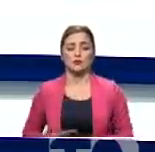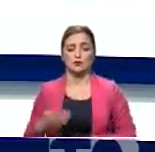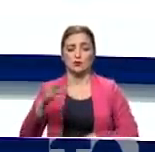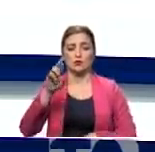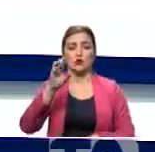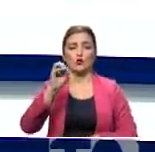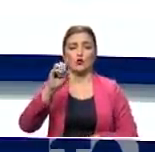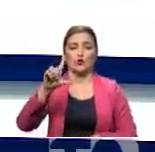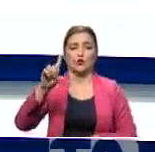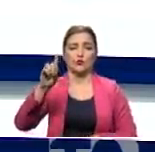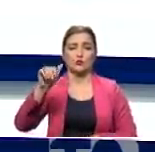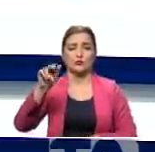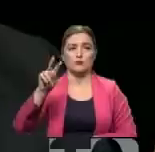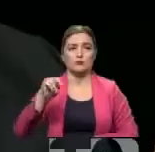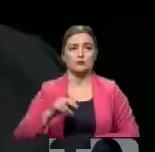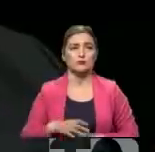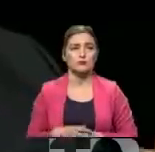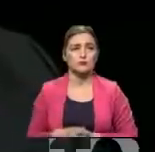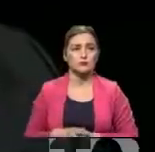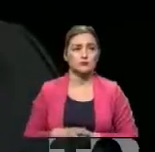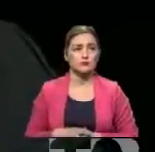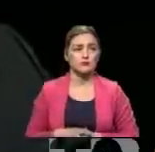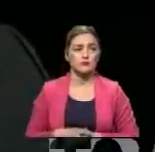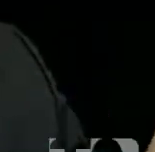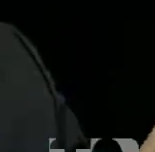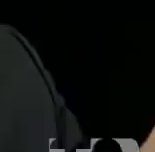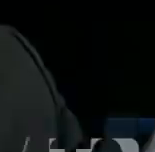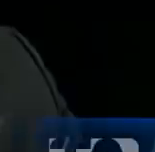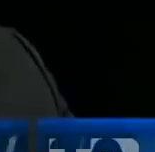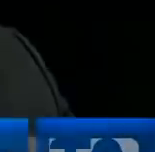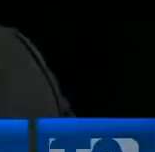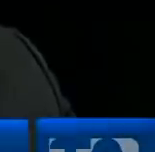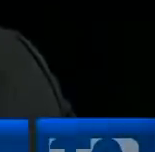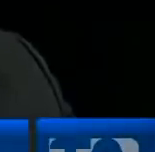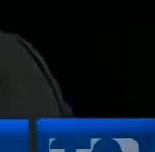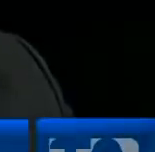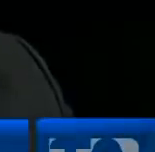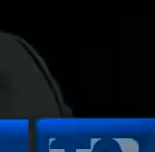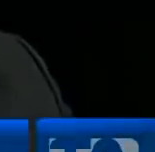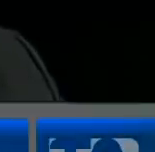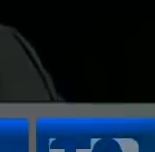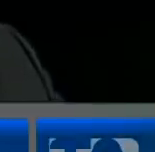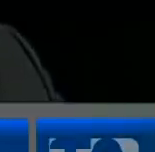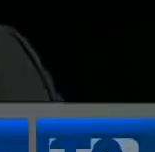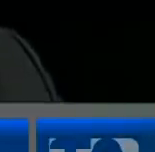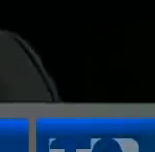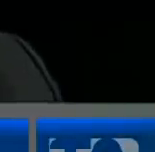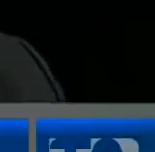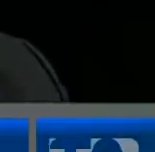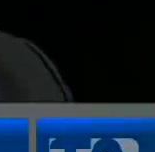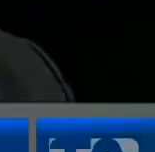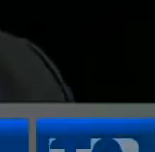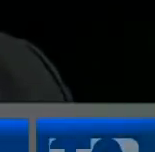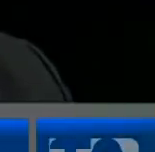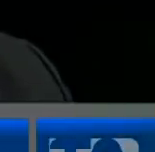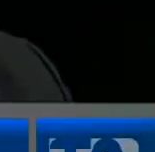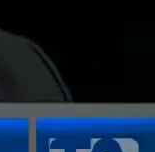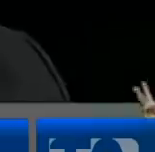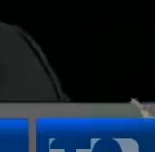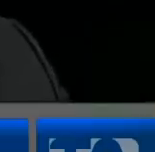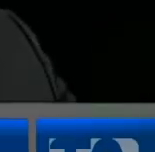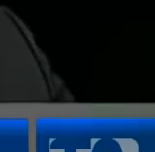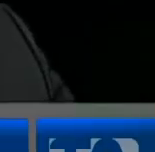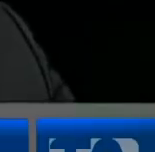dijeron. La ciudadanía no tiene claro que el presidente tuvo que escoger entre los subsidios y la dolarización. Y